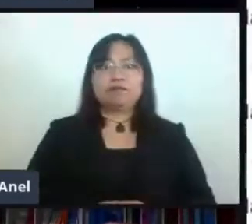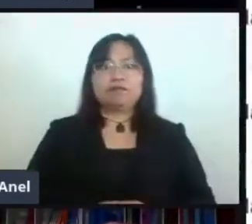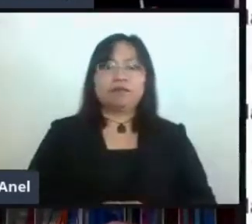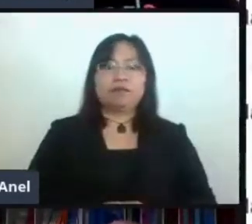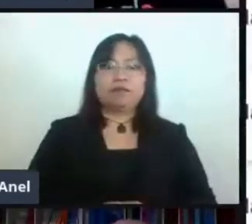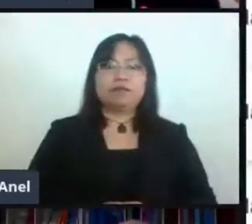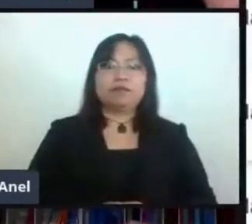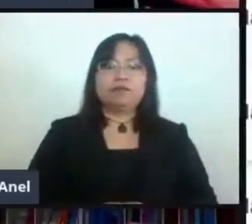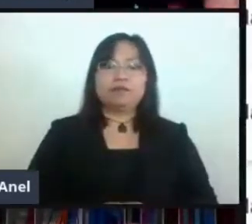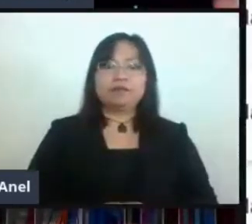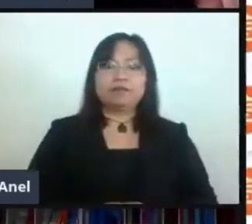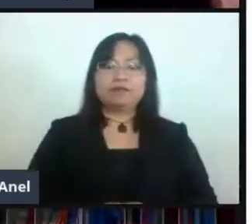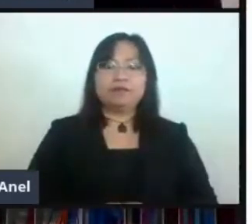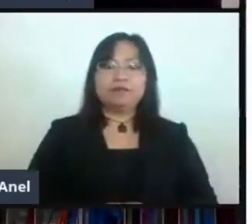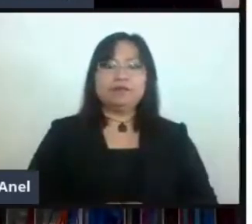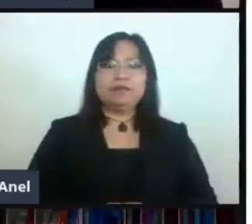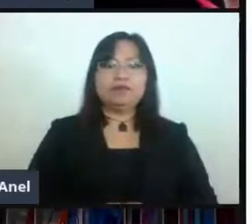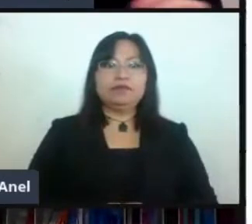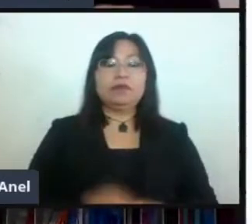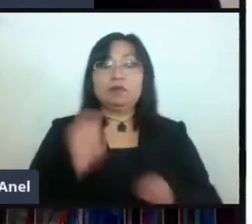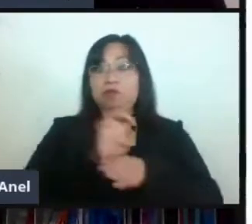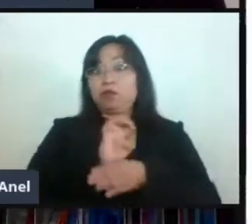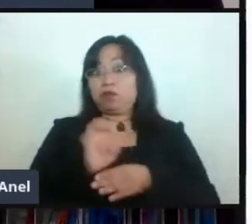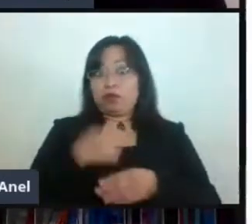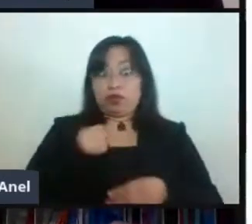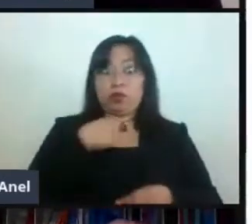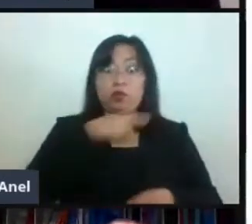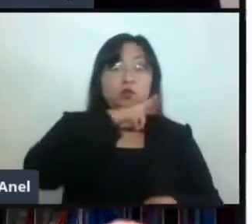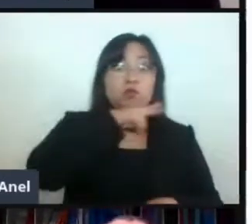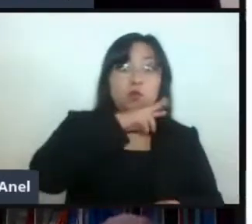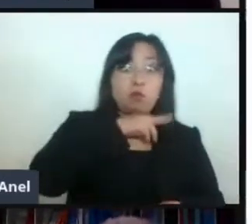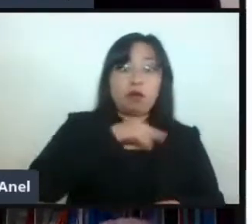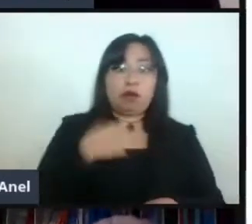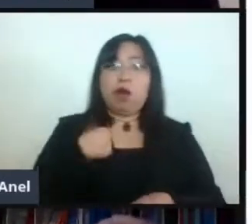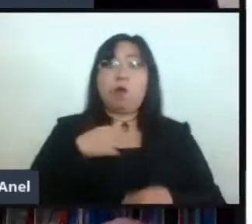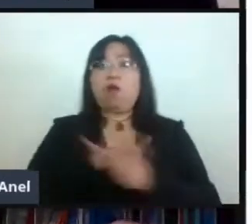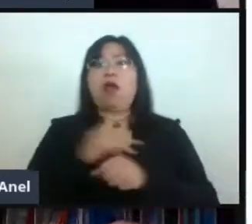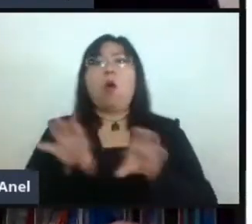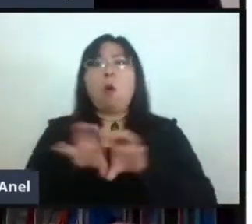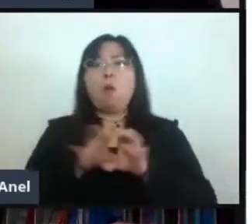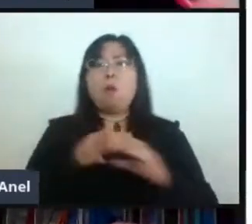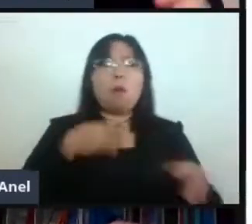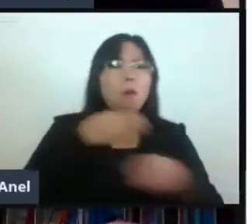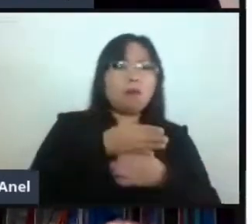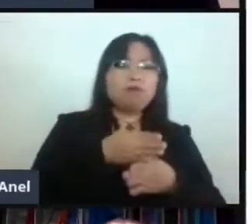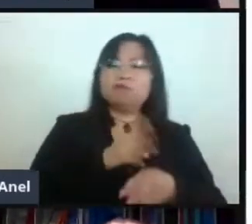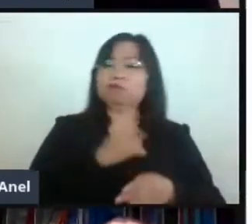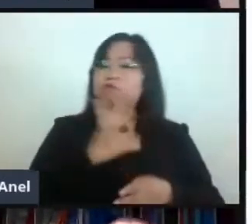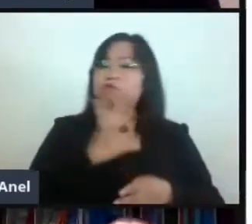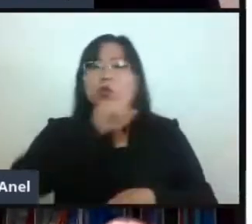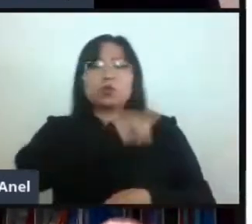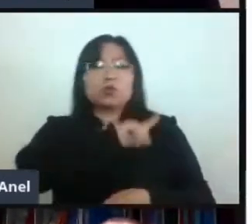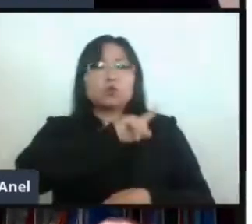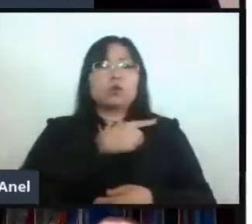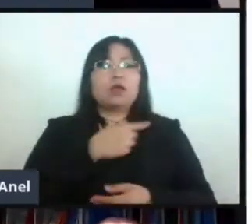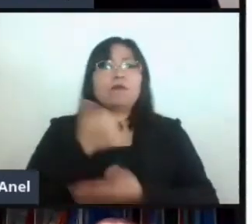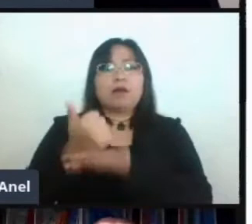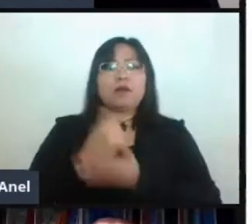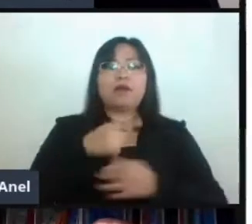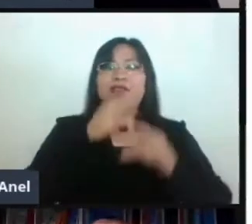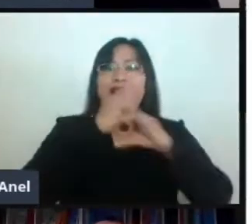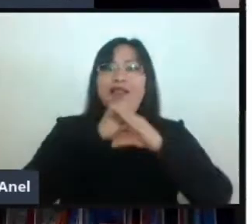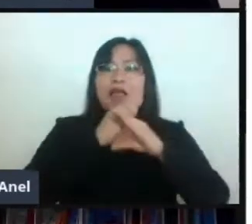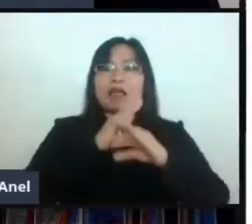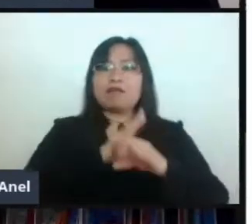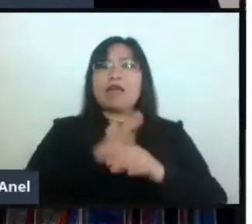Carlos. Entonces, yo ya no me tengo que preocupar por eso, en automático se genera en el Drive. Así. Excelente. El primer alumno que te mande la